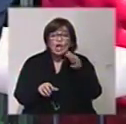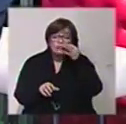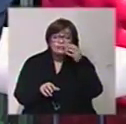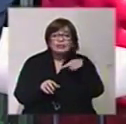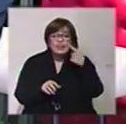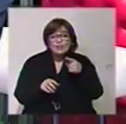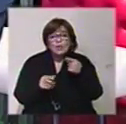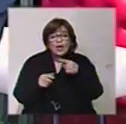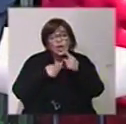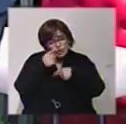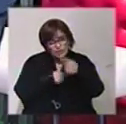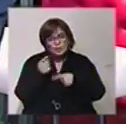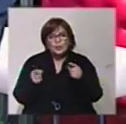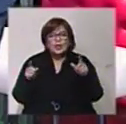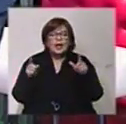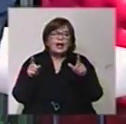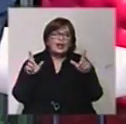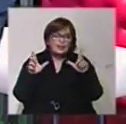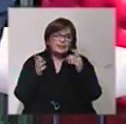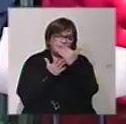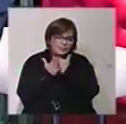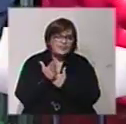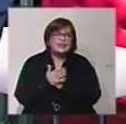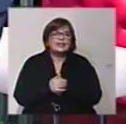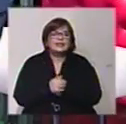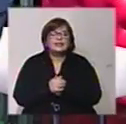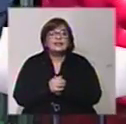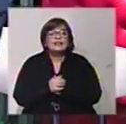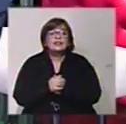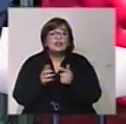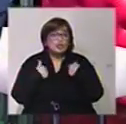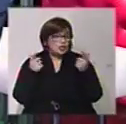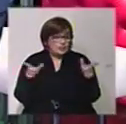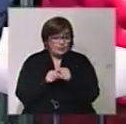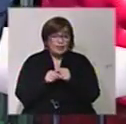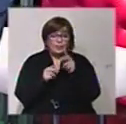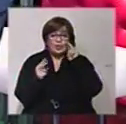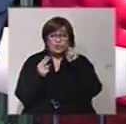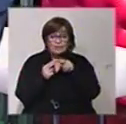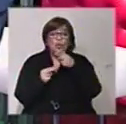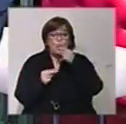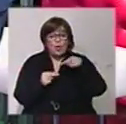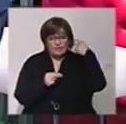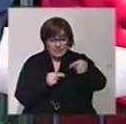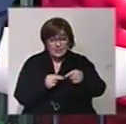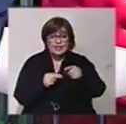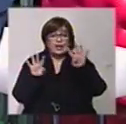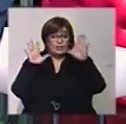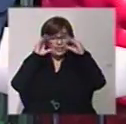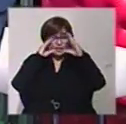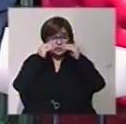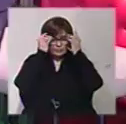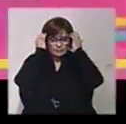dejamos con este segundo capítulo de la segunda temporada de Anthony Burdén, Lo Desconocido. Nosotros nos vamos y nos encontramos el jueves que viene con ustedes a las 9 de la noche.